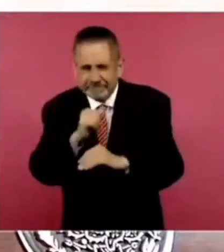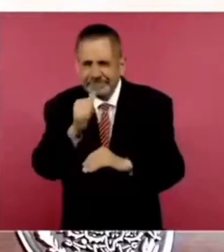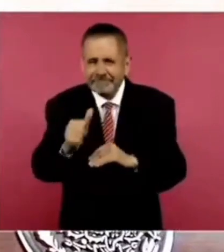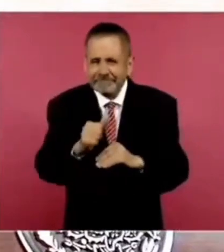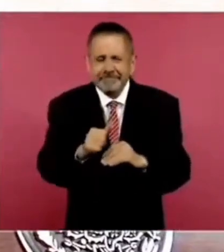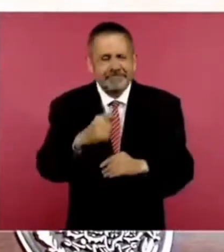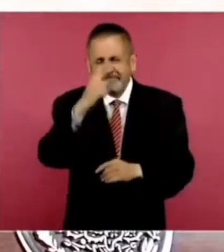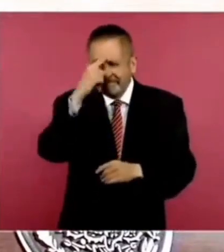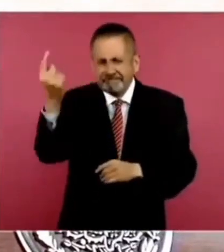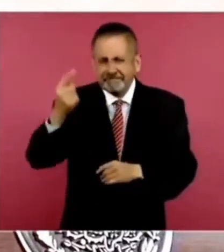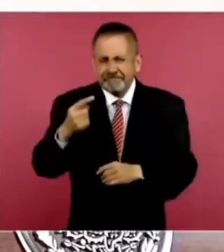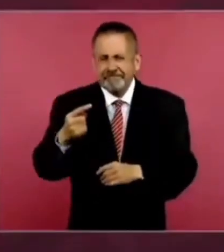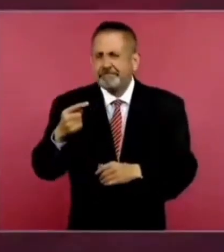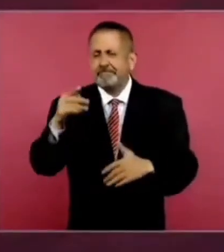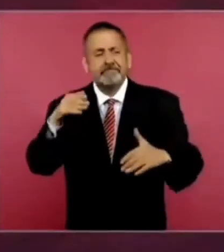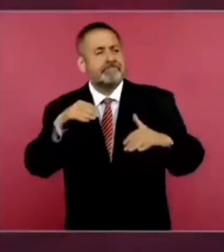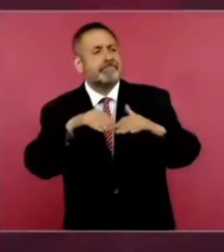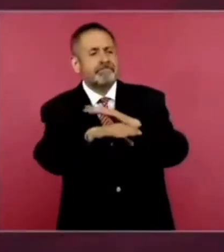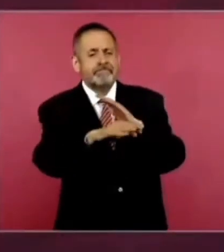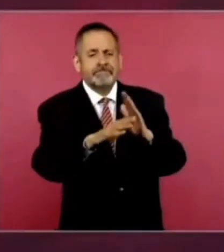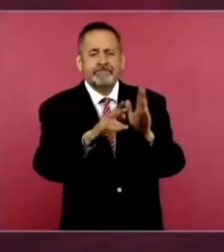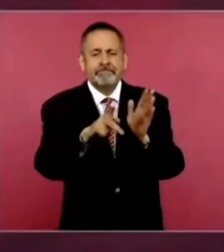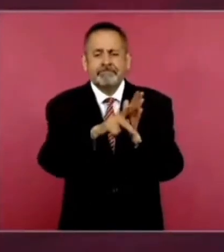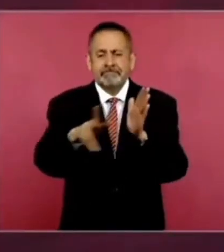la hemeroteca